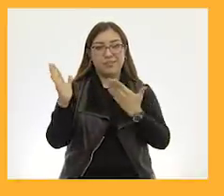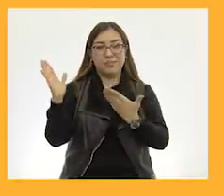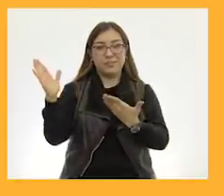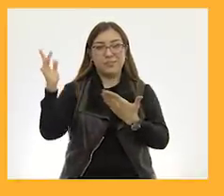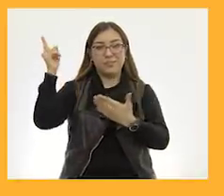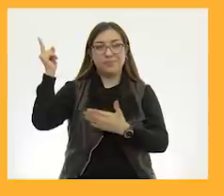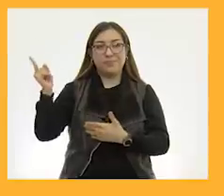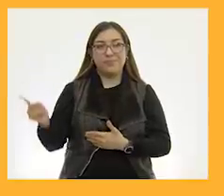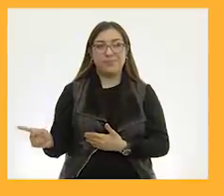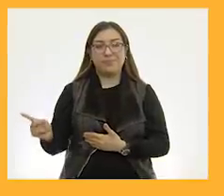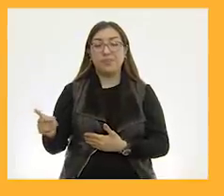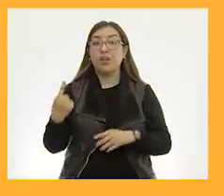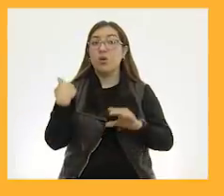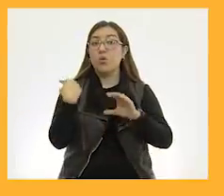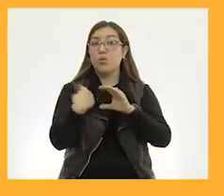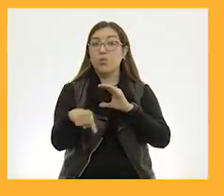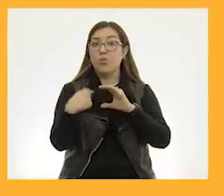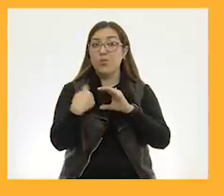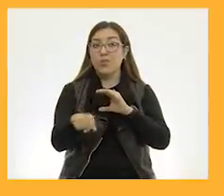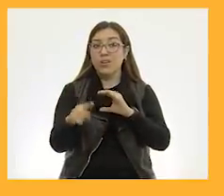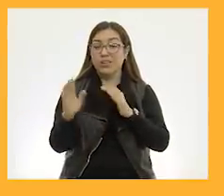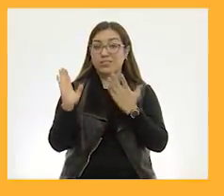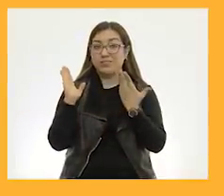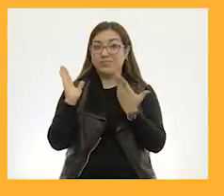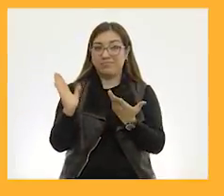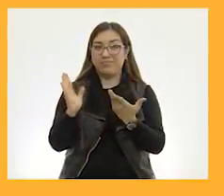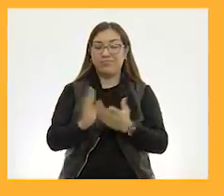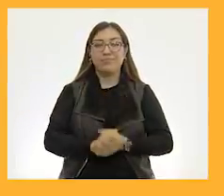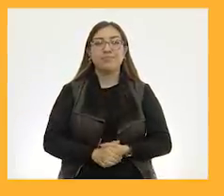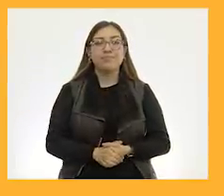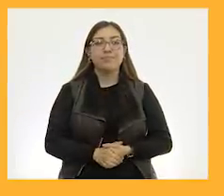sep.gob.mx, correo electrónico